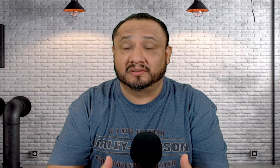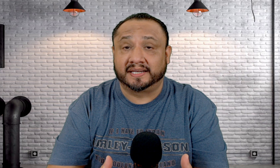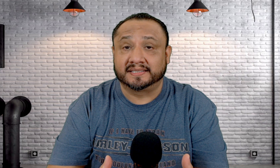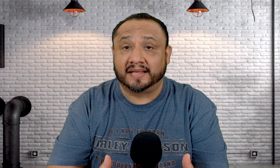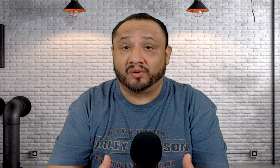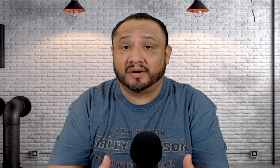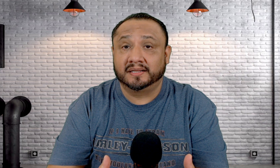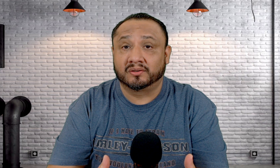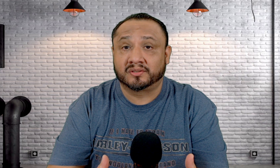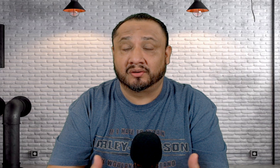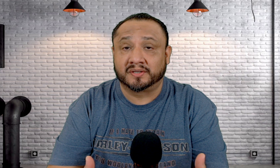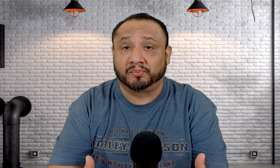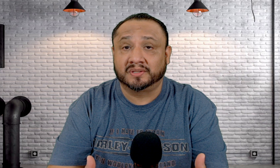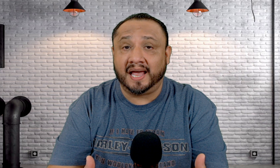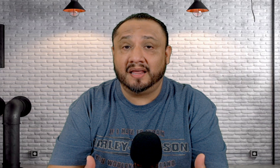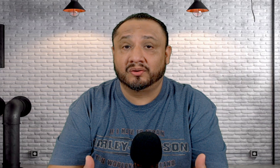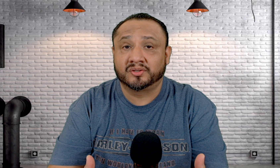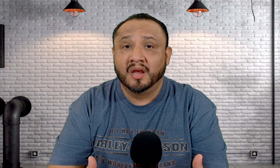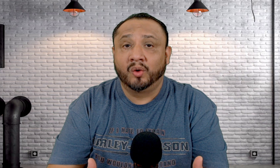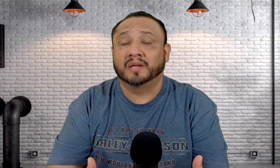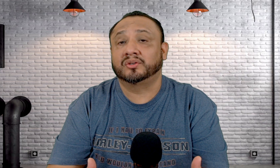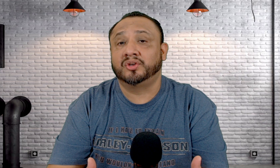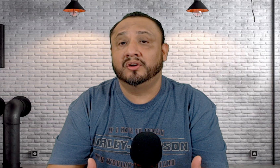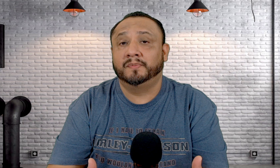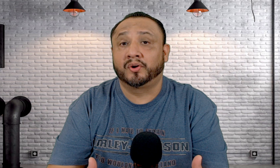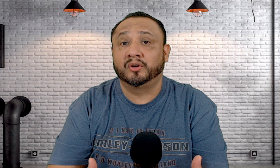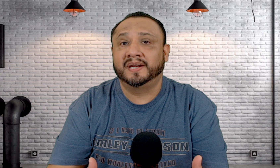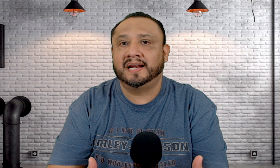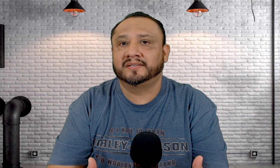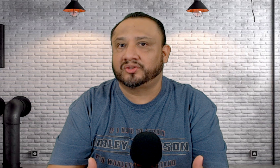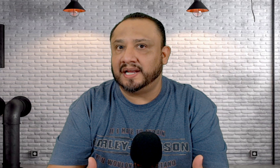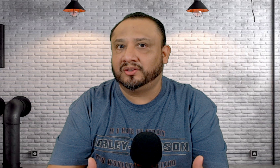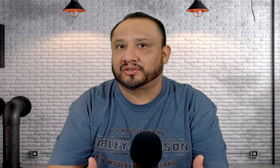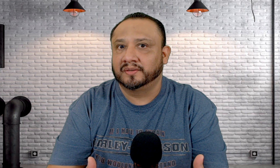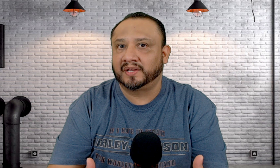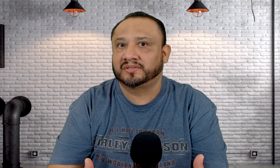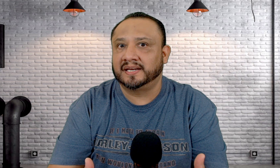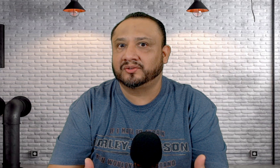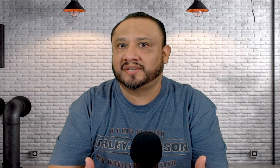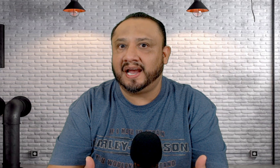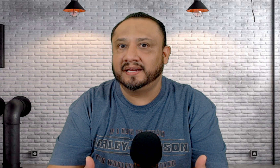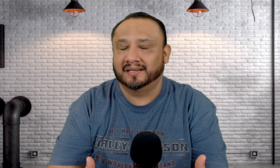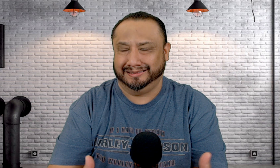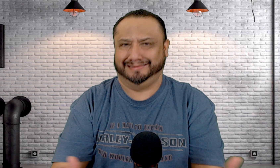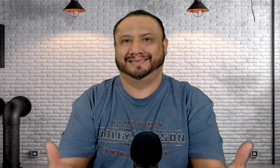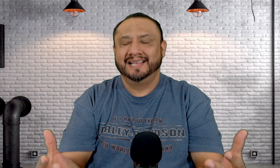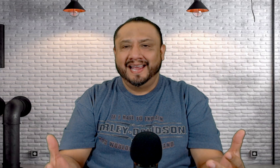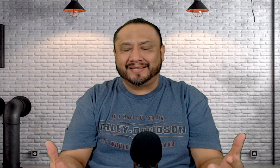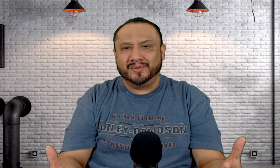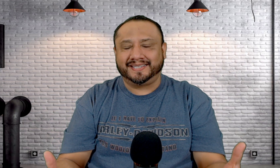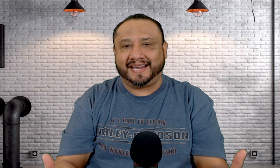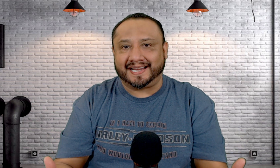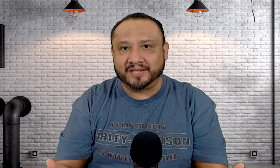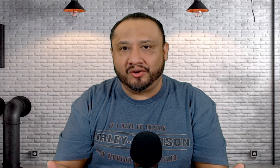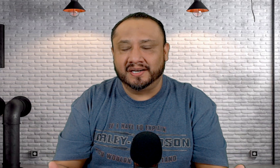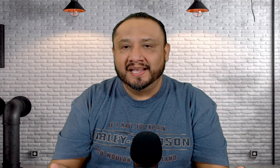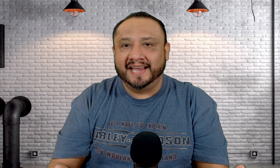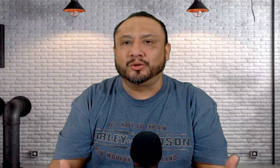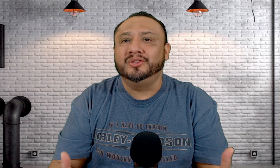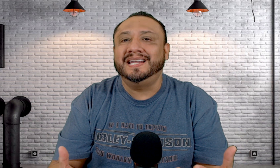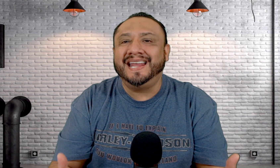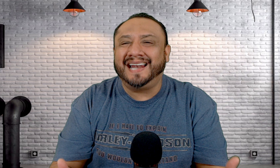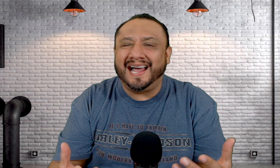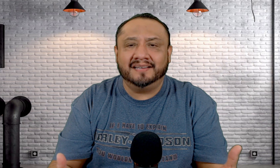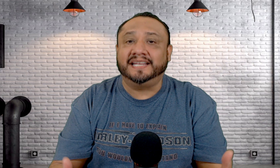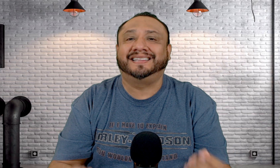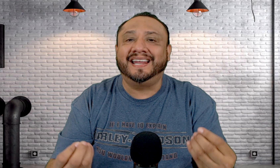cuestión de los legisladores, los diputados. ¿Cuántos son plurinominales? 200 de los 500 que hay. Es una exageración, es